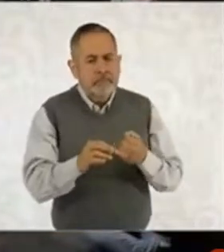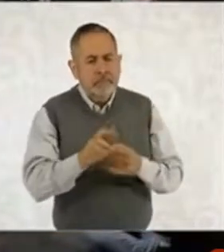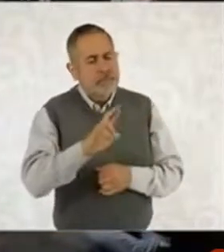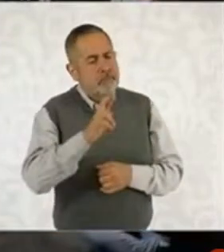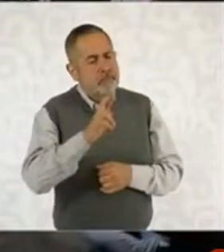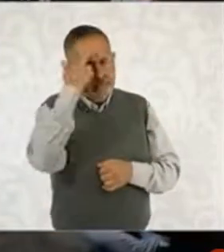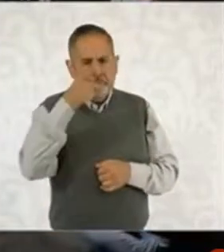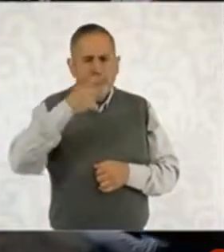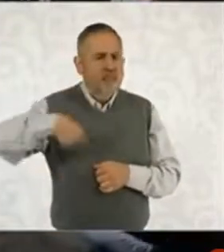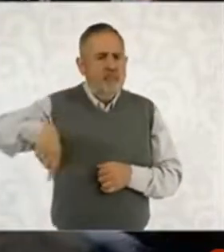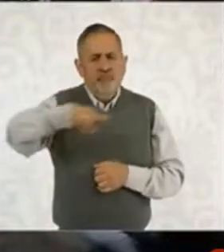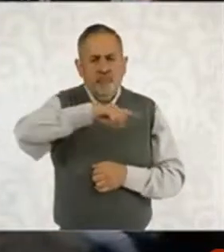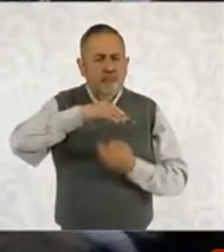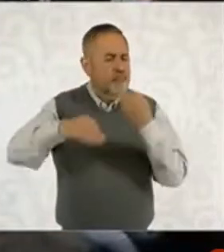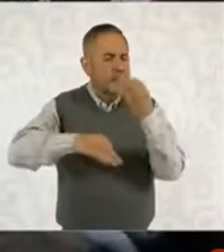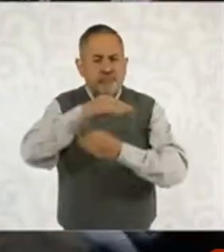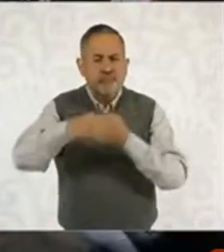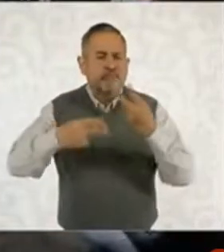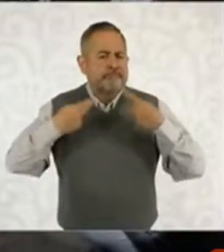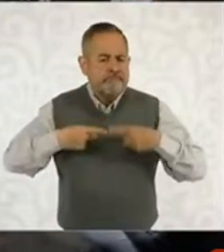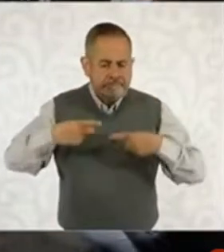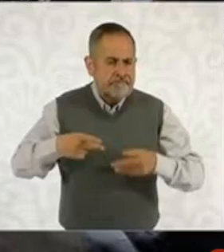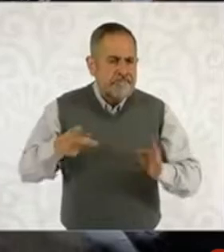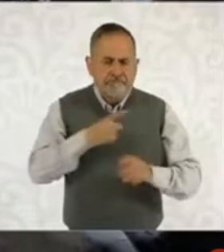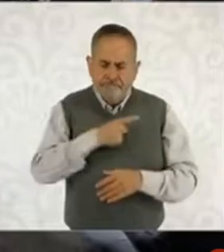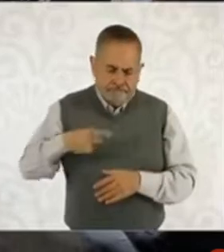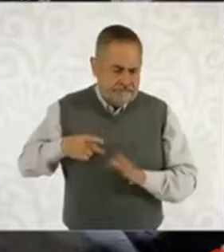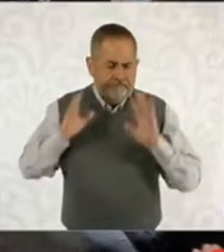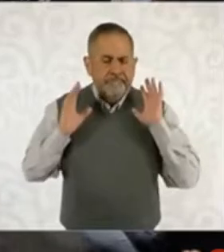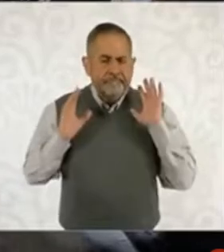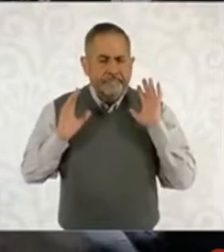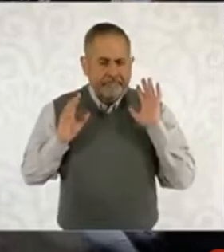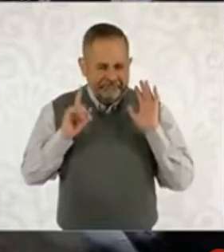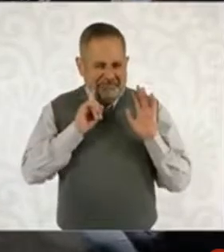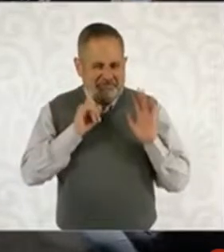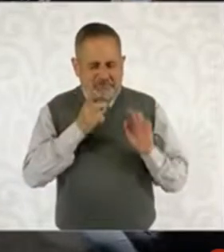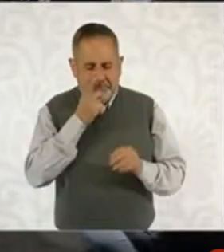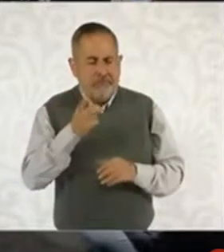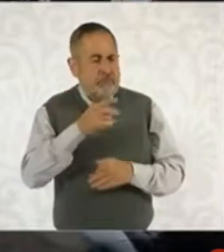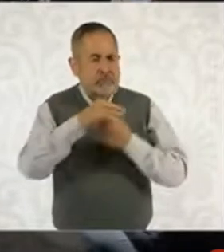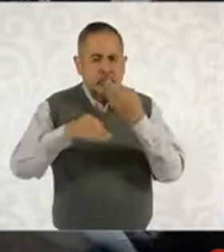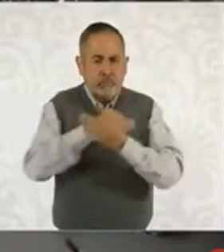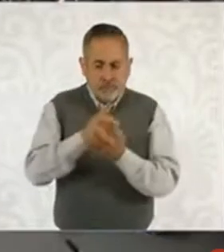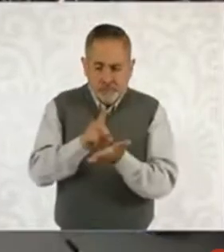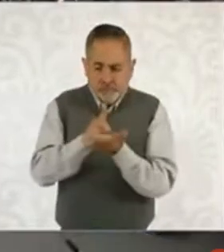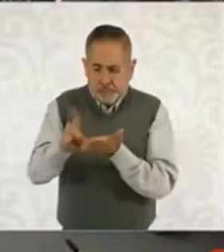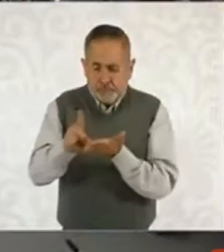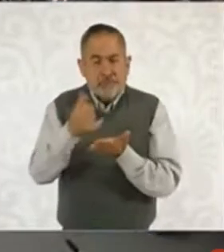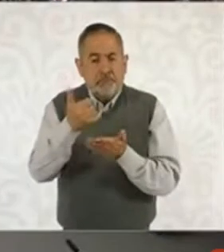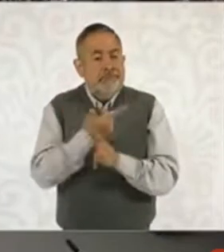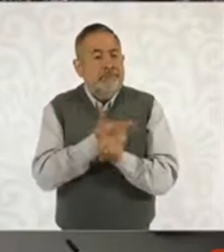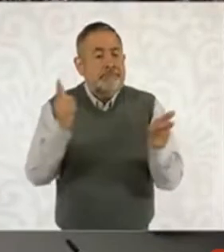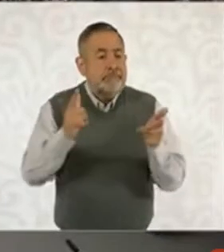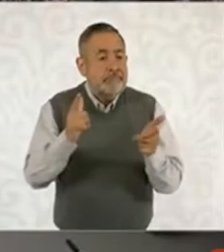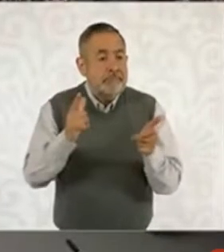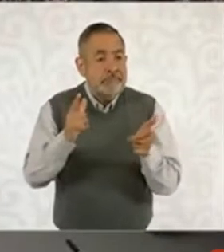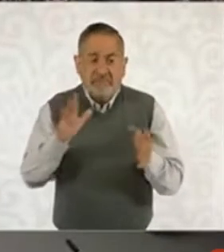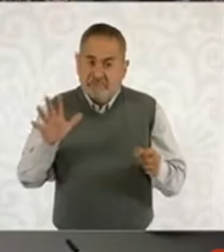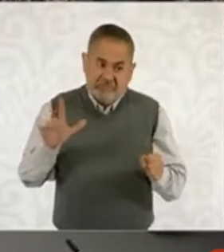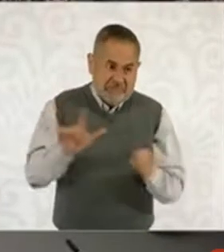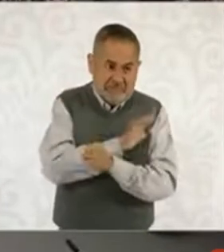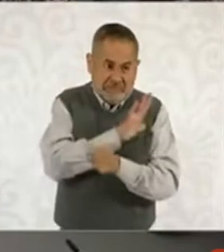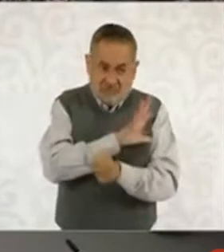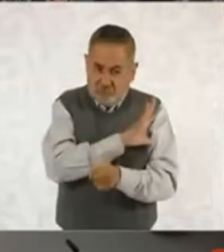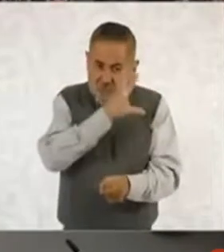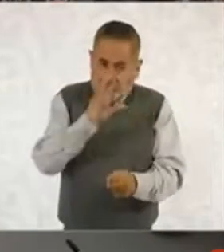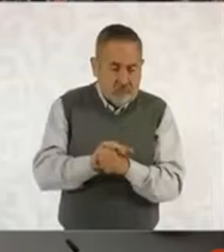que todas las personas debemos de saber que los derechos y las libertades no son absolutas, ¿no? Y